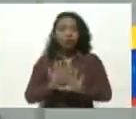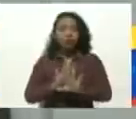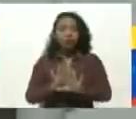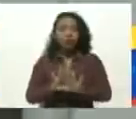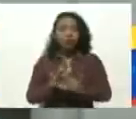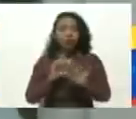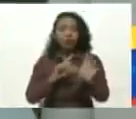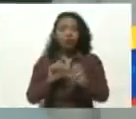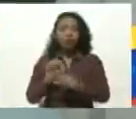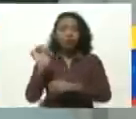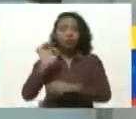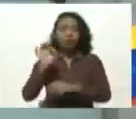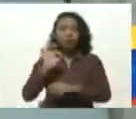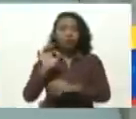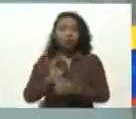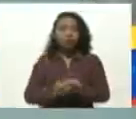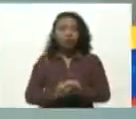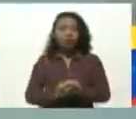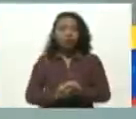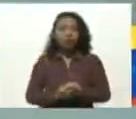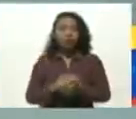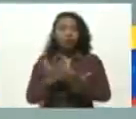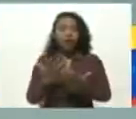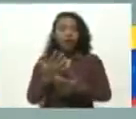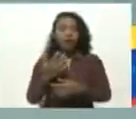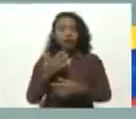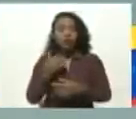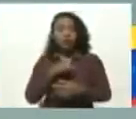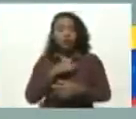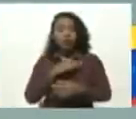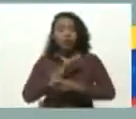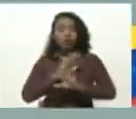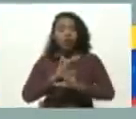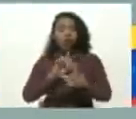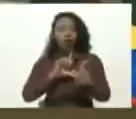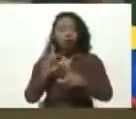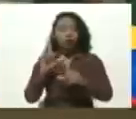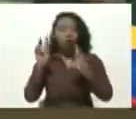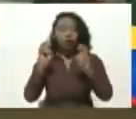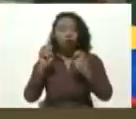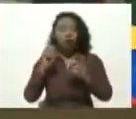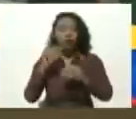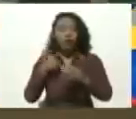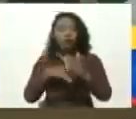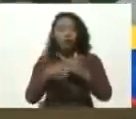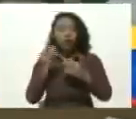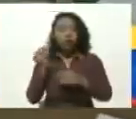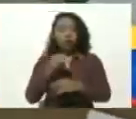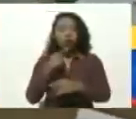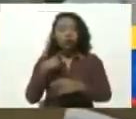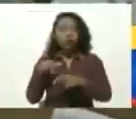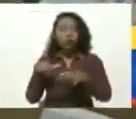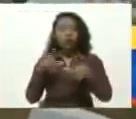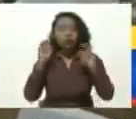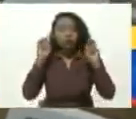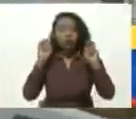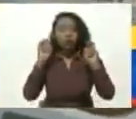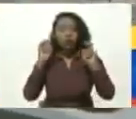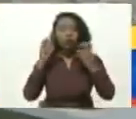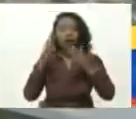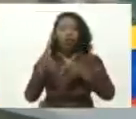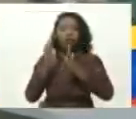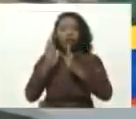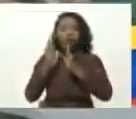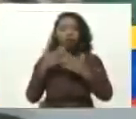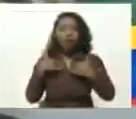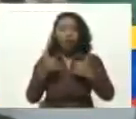de 60 infraestructuras que hemos dejado como nuevo y vamos por más. Estamos trabajando en otras áreas de infraestructura de